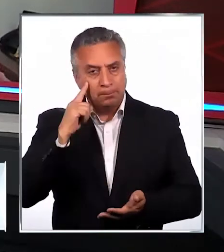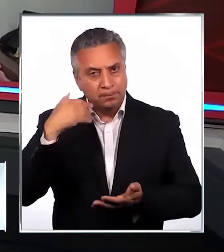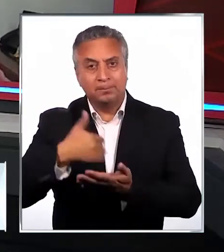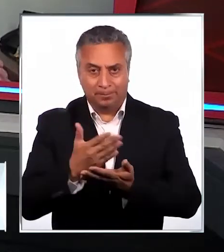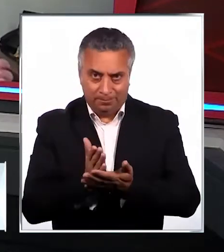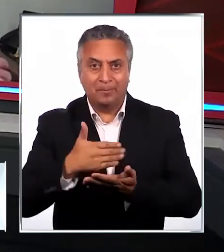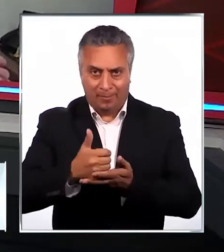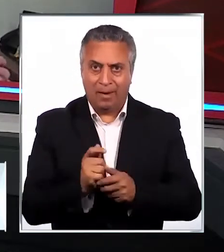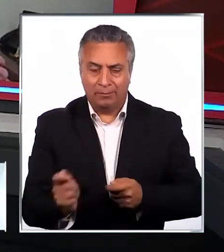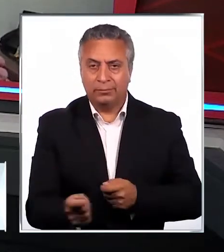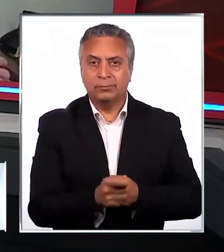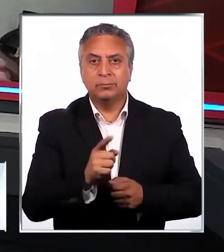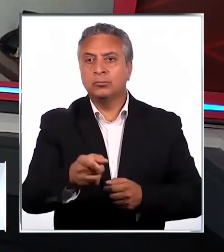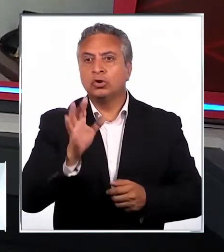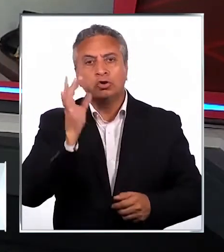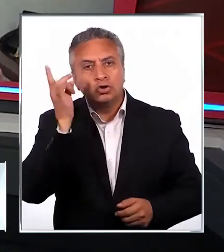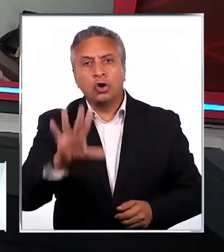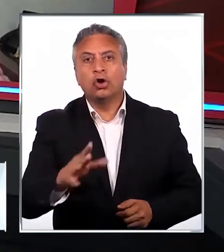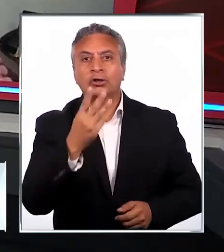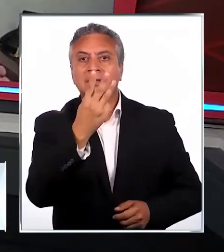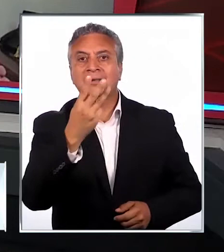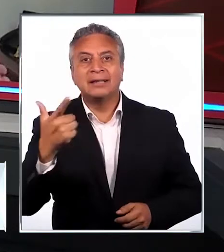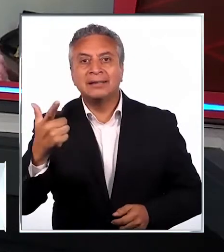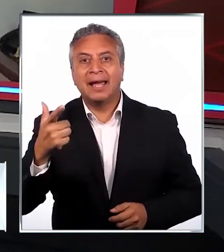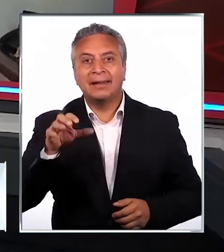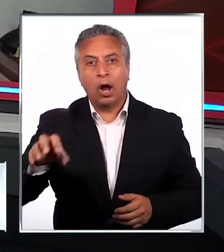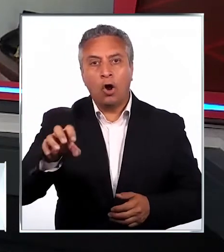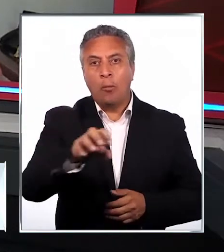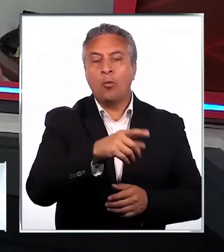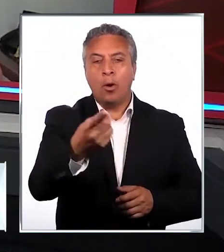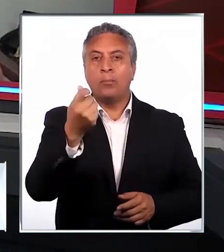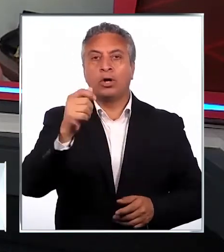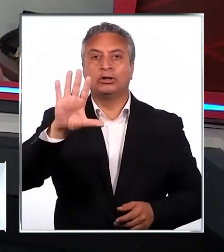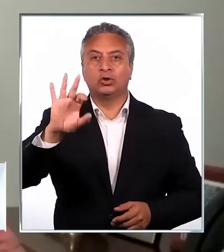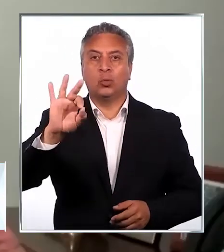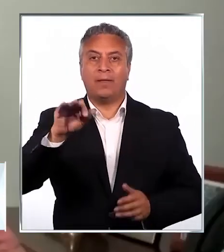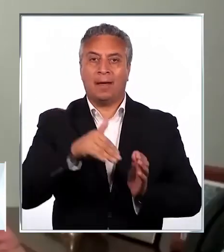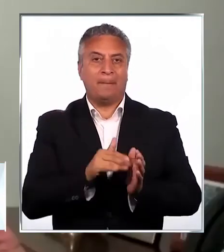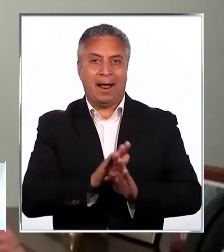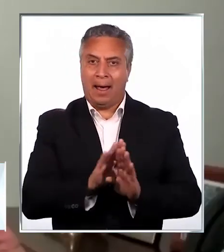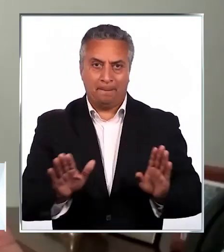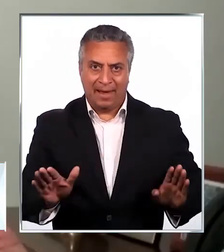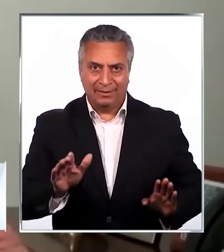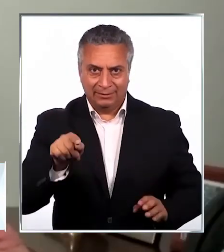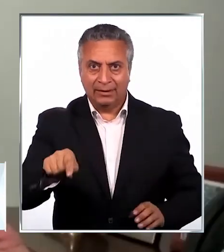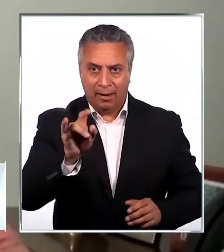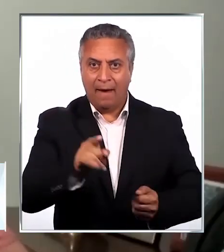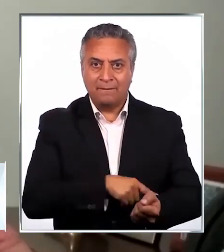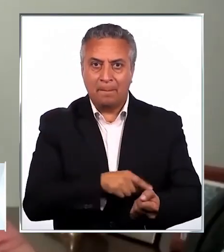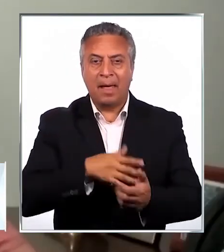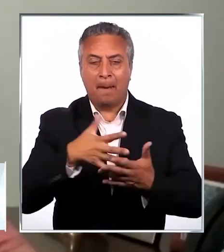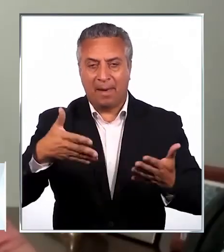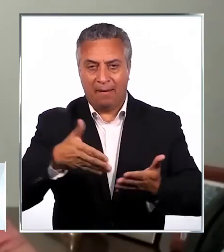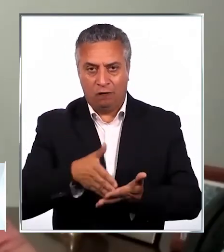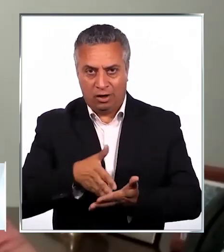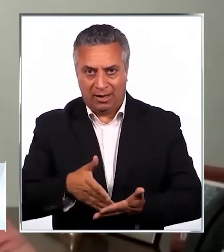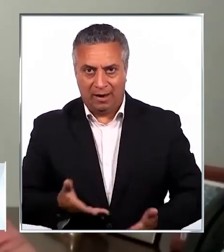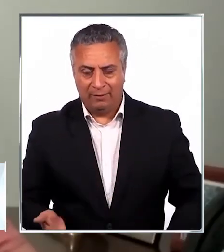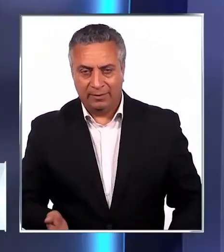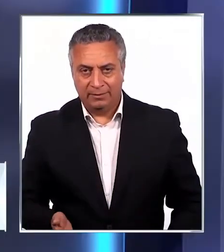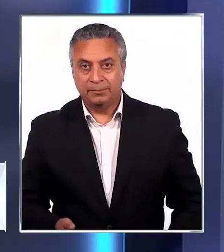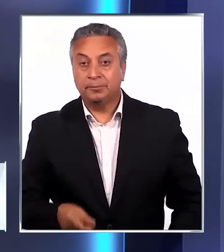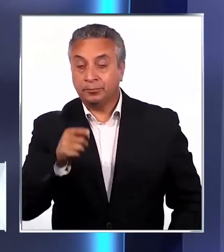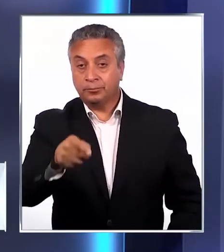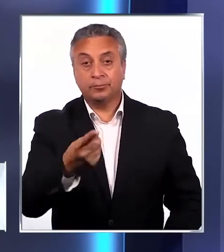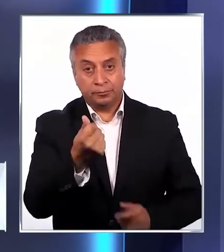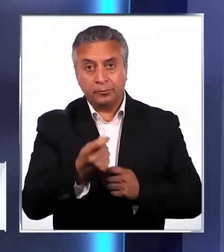por integrante del hogar. Y solo 37 comunas son las que van a tener 50.000 por integrante y en las familias más vulnerables. Y usted decía que la